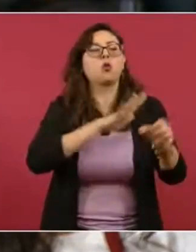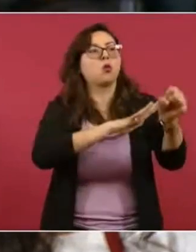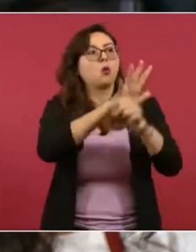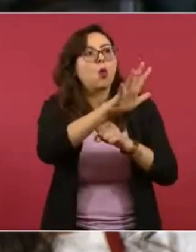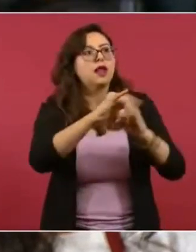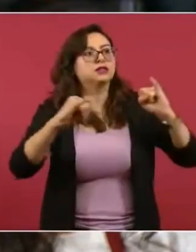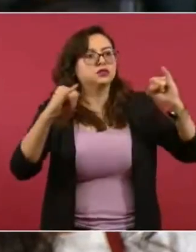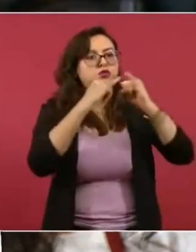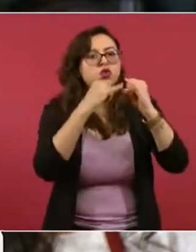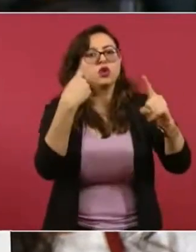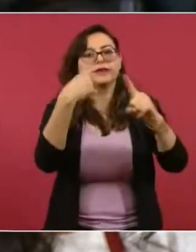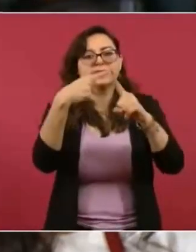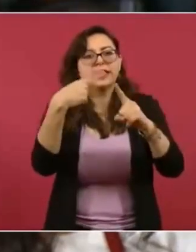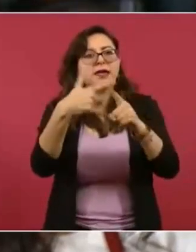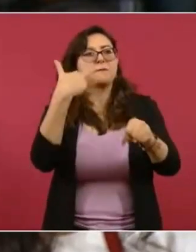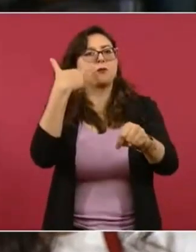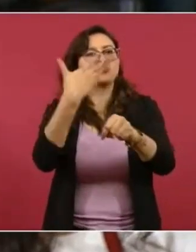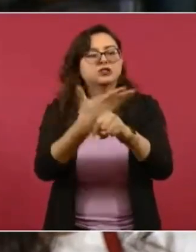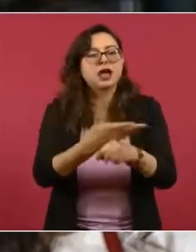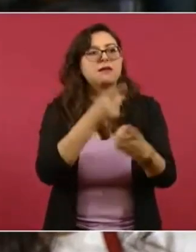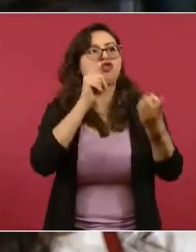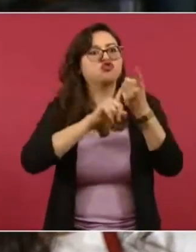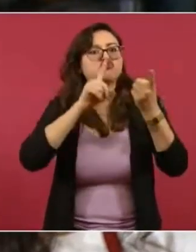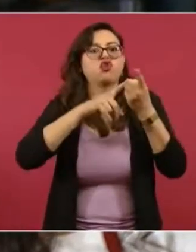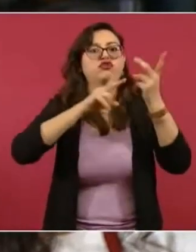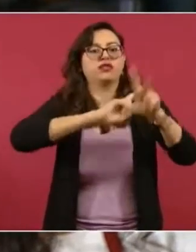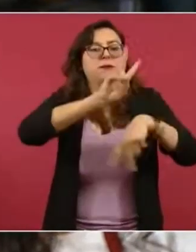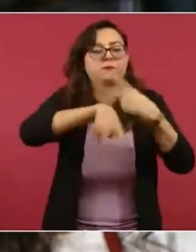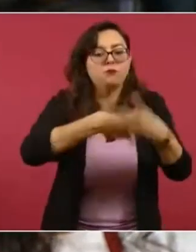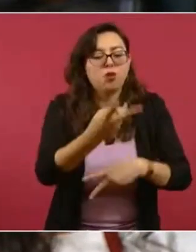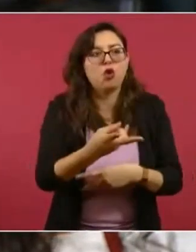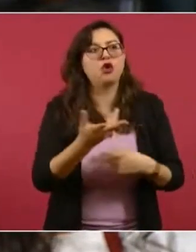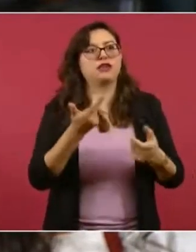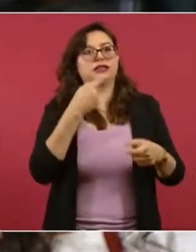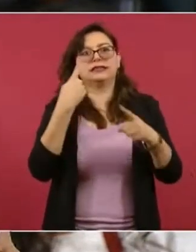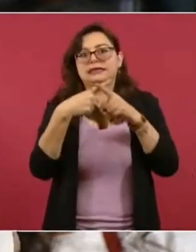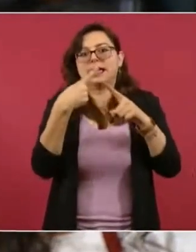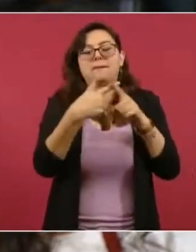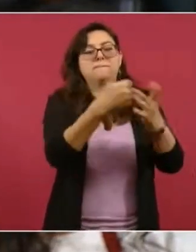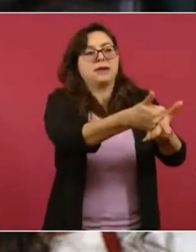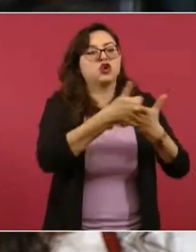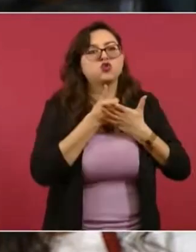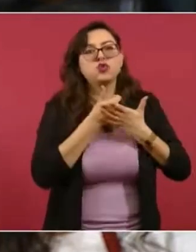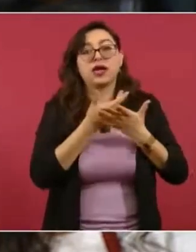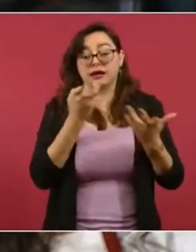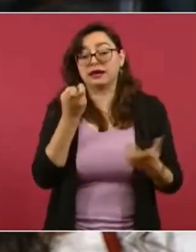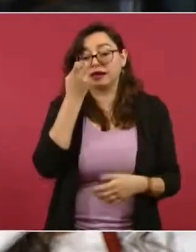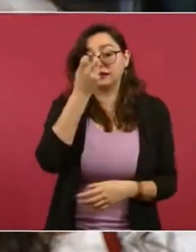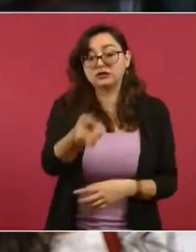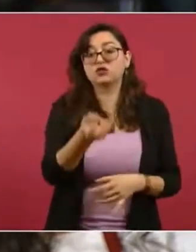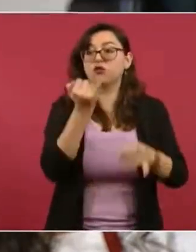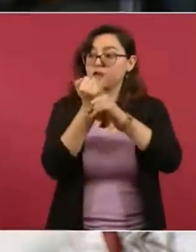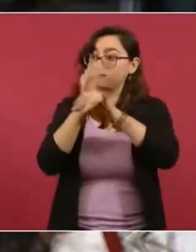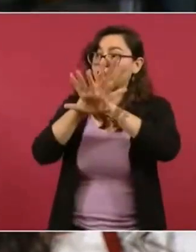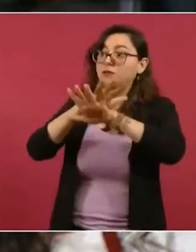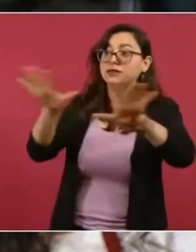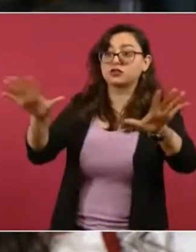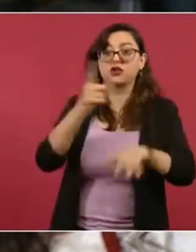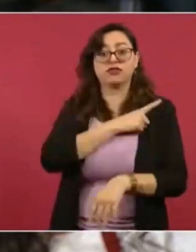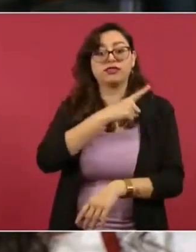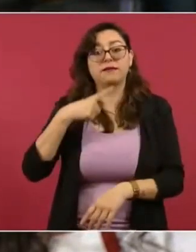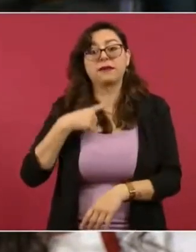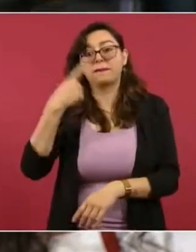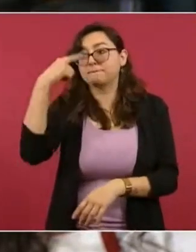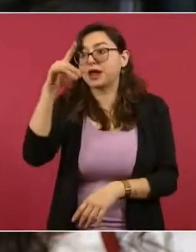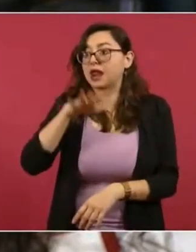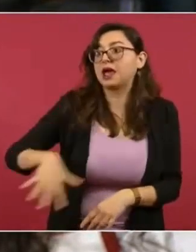claramente esa señal de ayudar a que el feminicidio disminuya